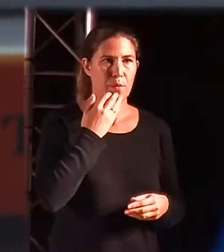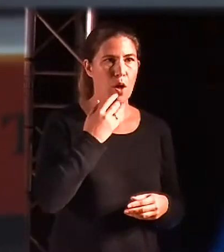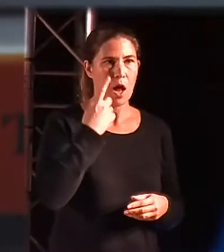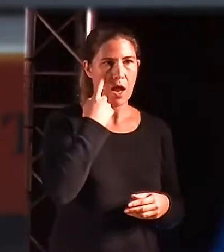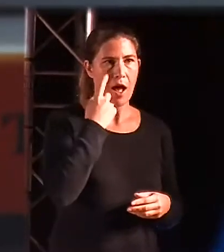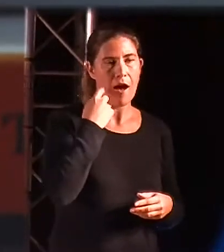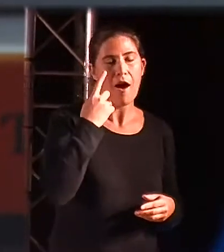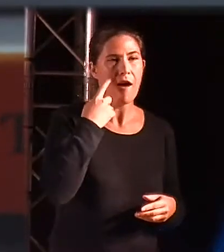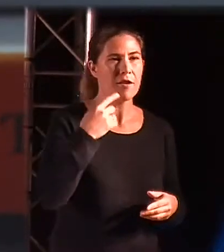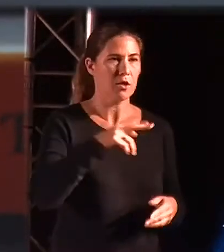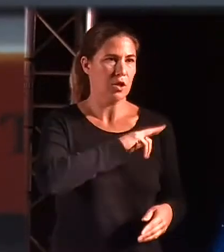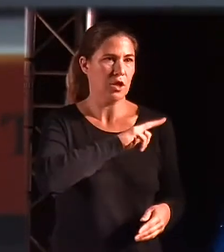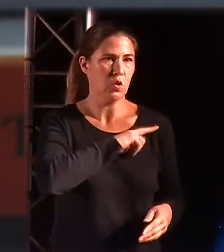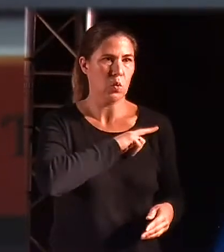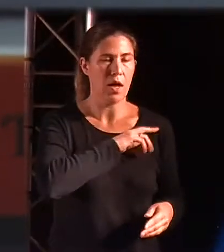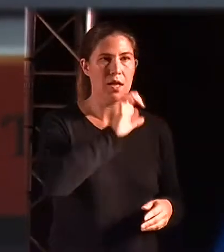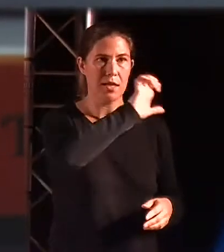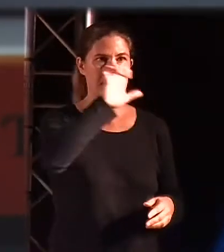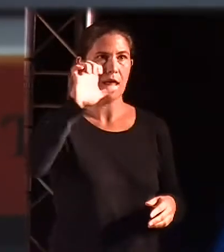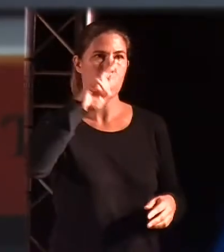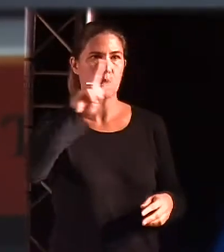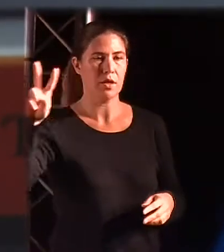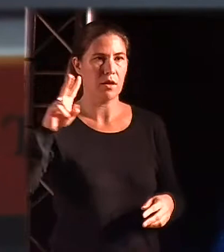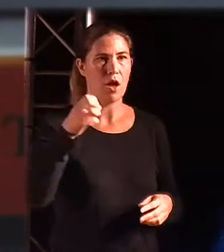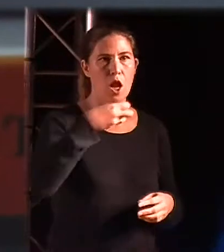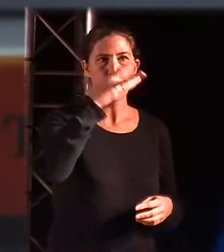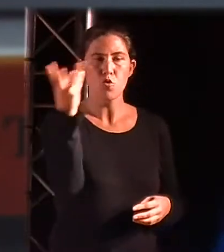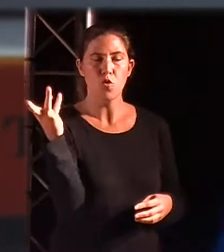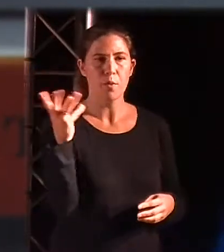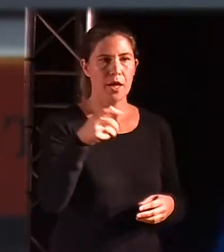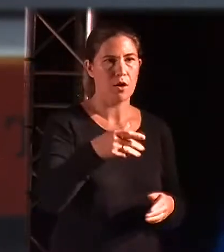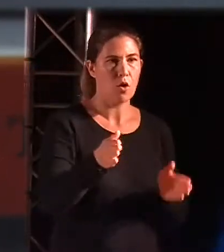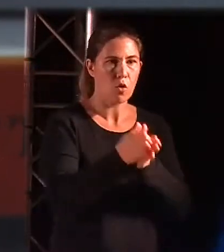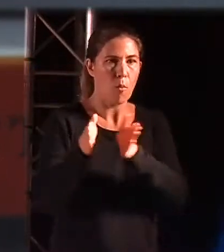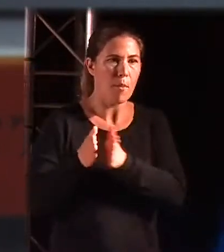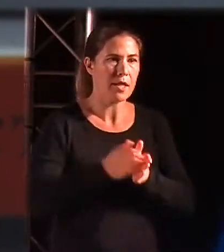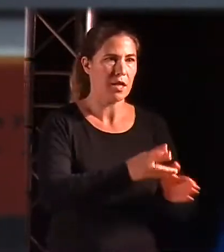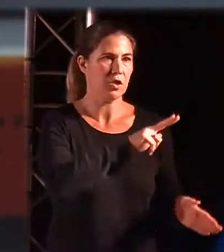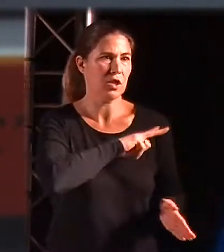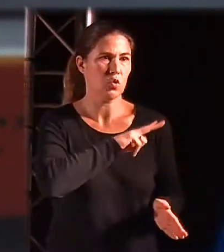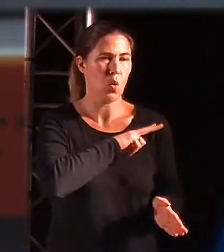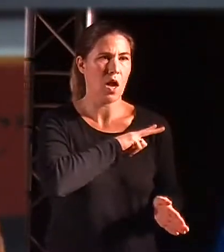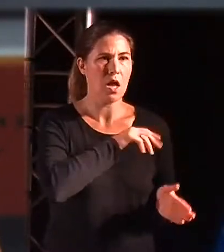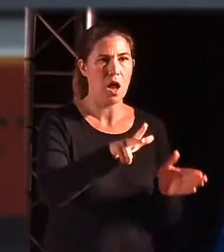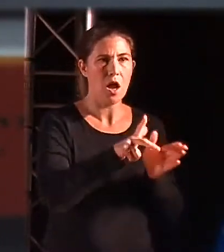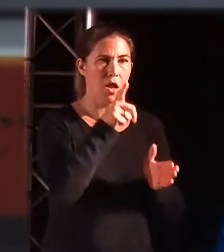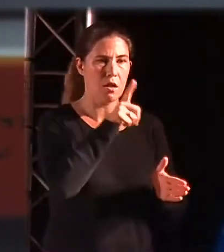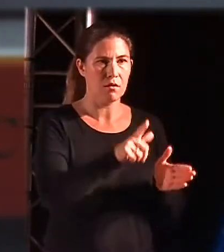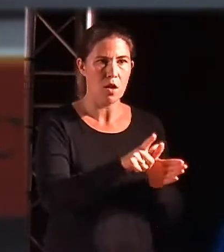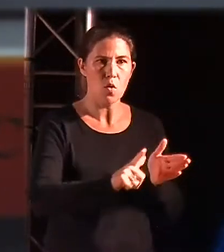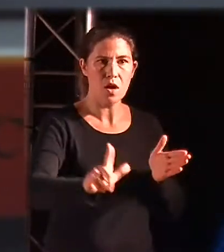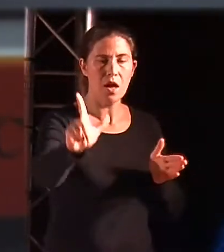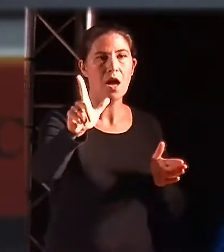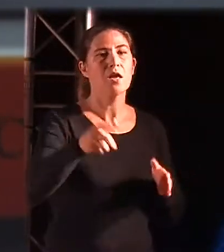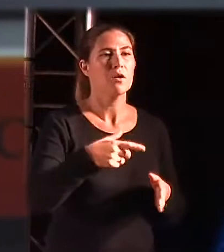Unidos, donde le preguntaban a la gente cuál era el número de compañeros sexuales que había tenido a lo largo de su vida. Los datos